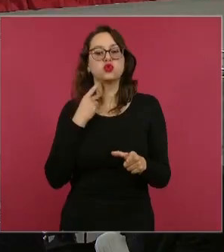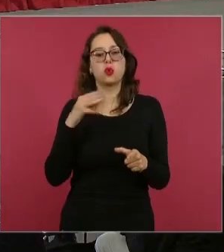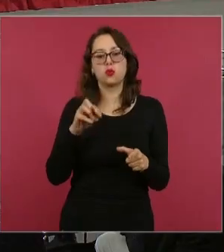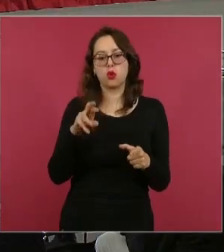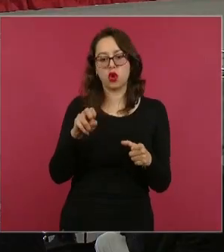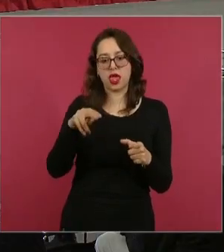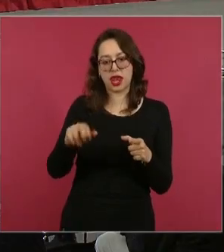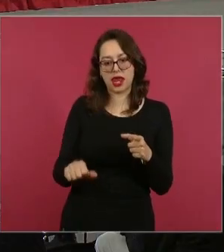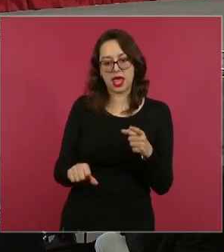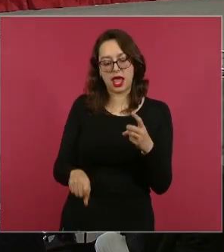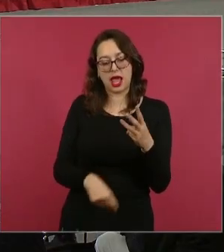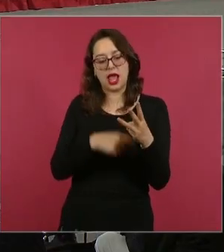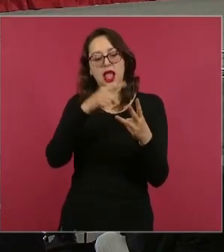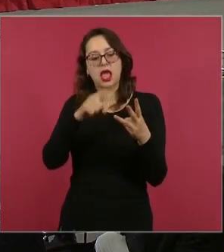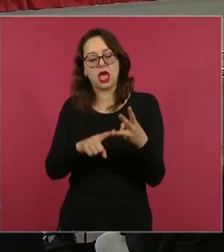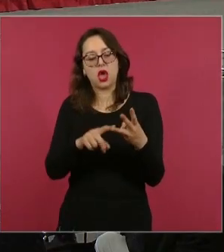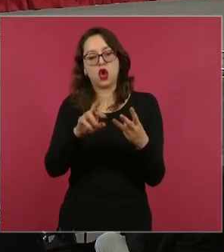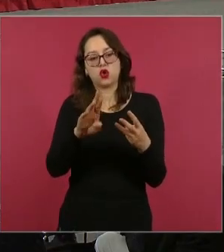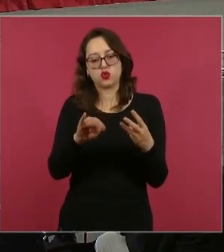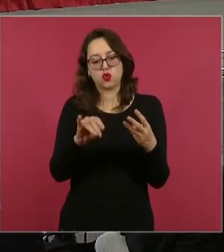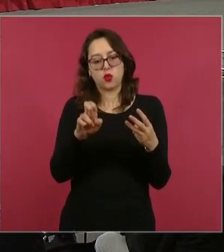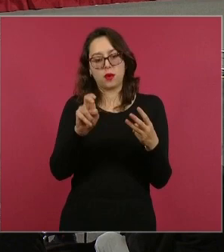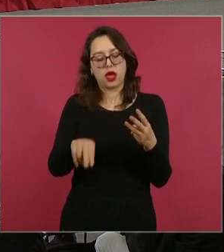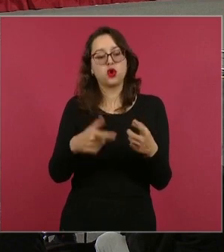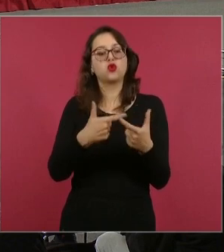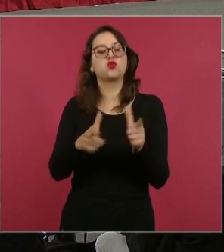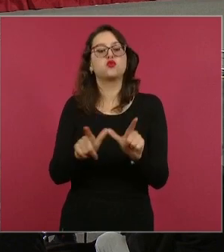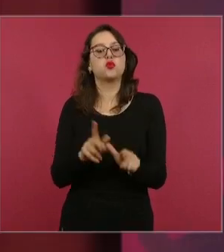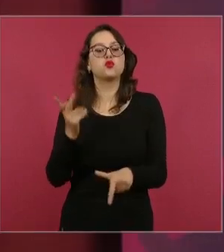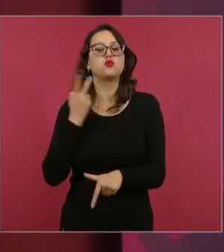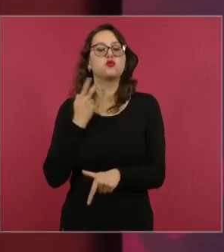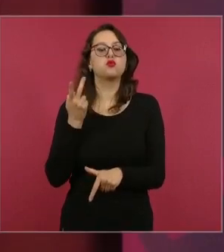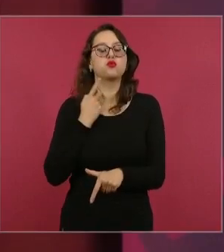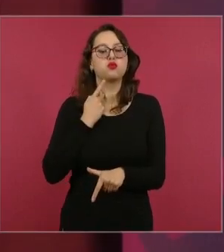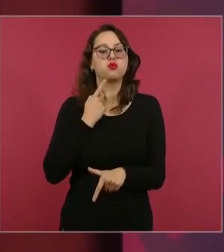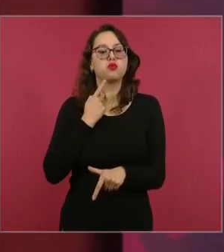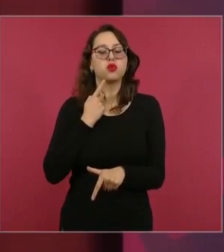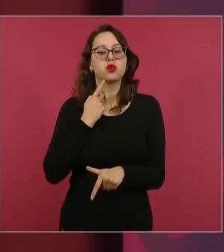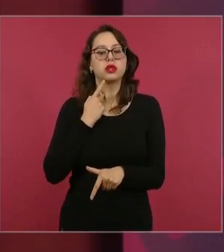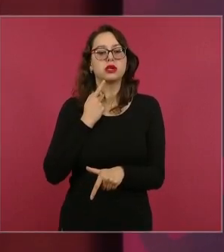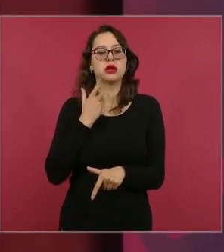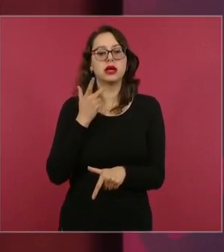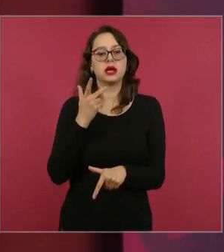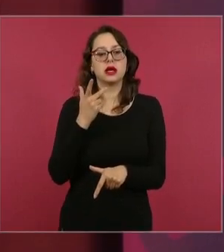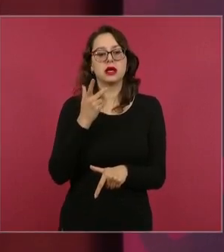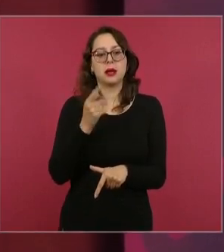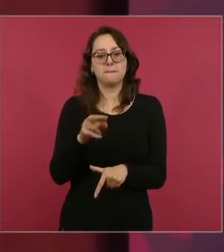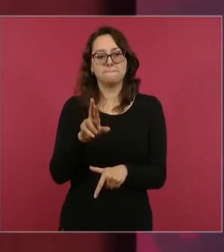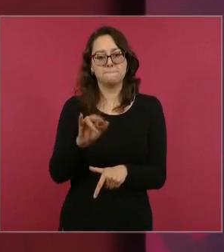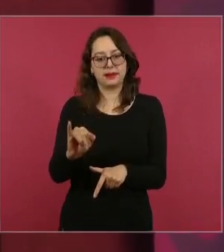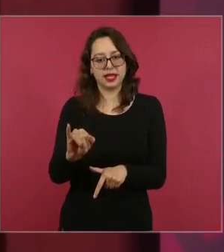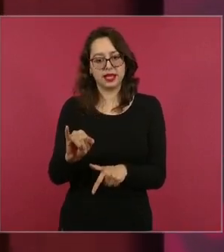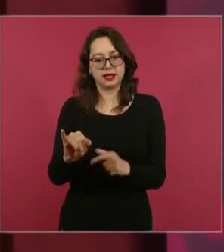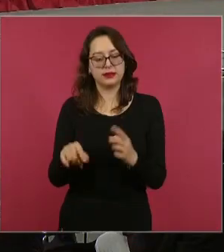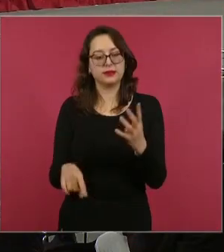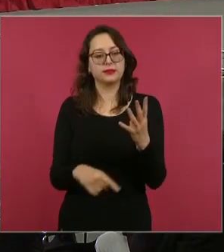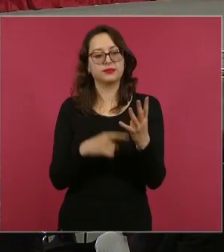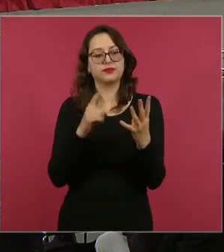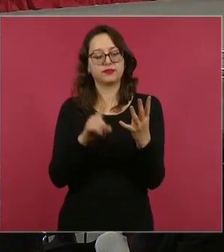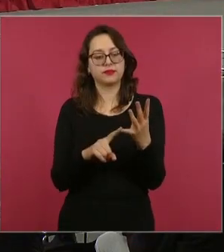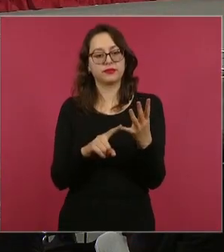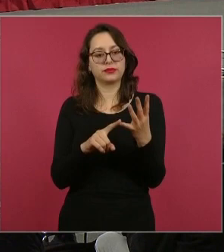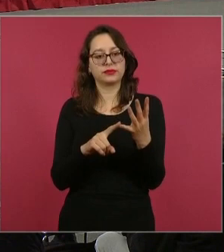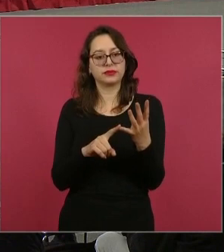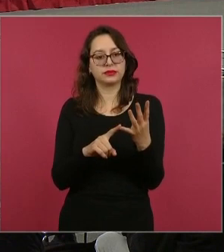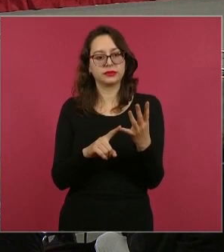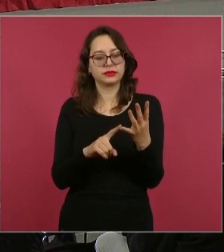Rubén Ignacio Moreira coordinador del grupo parlamentario del partido revolucionario institucional